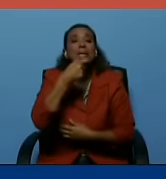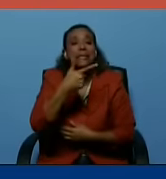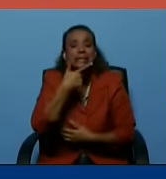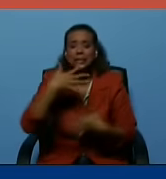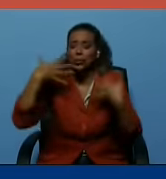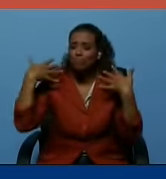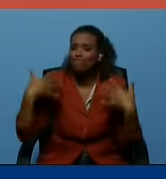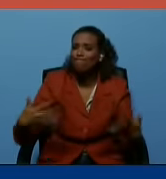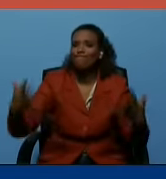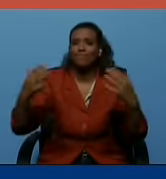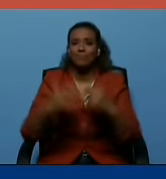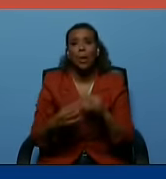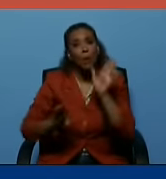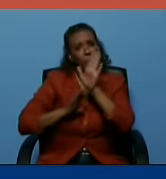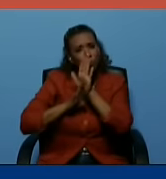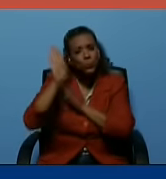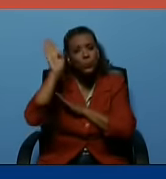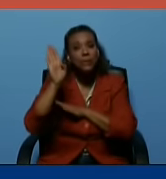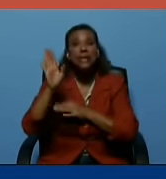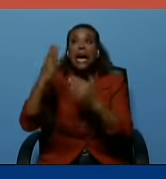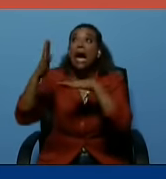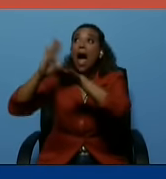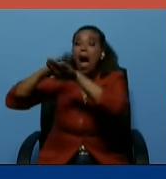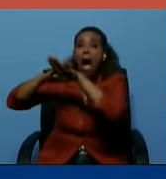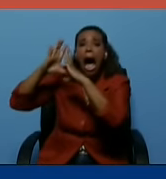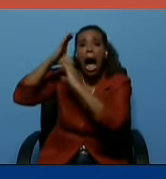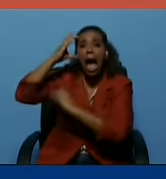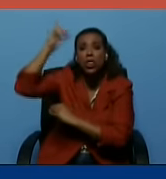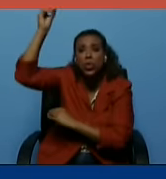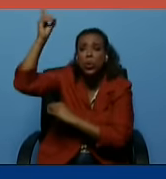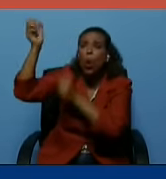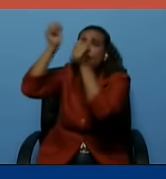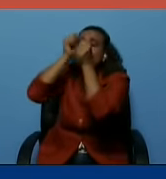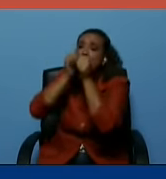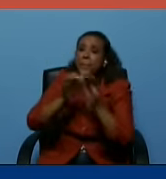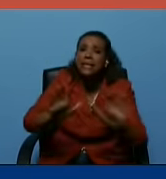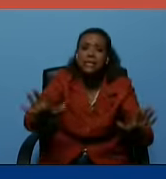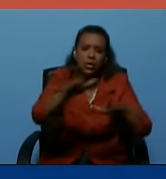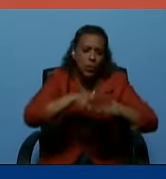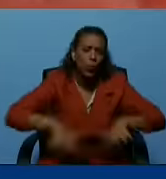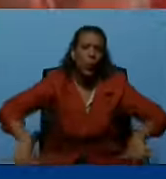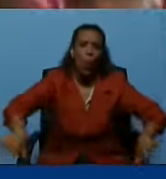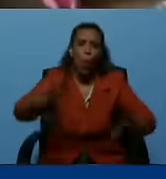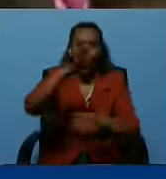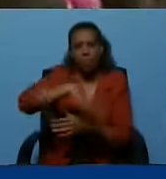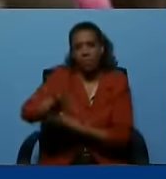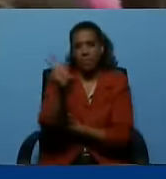grande. Y pedirle a Dios que nos dé sus bendiciones siempre.